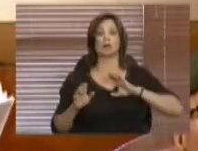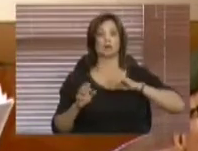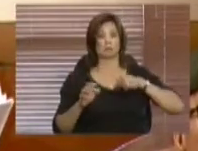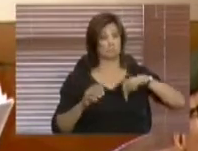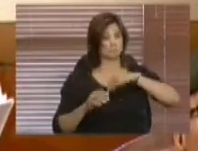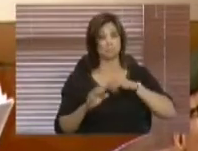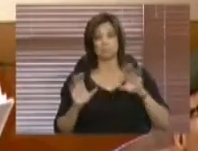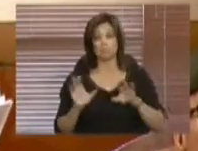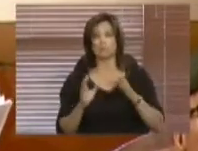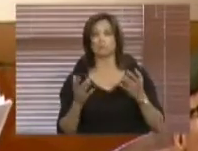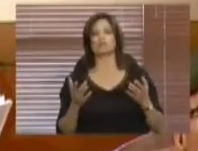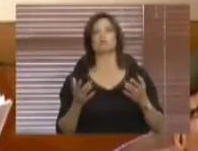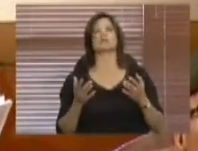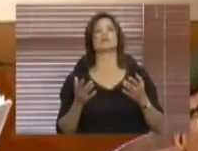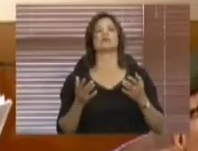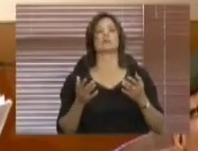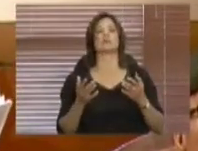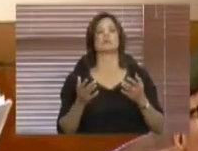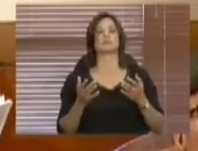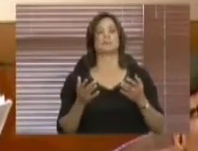deseos.